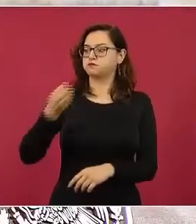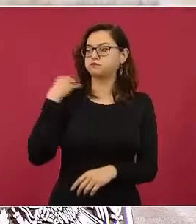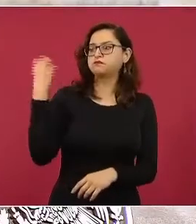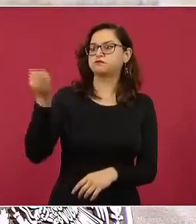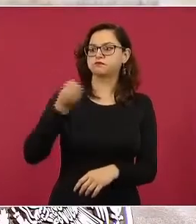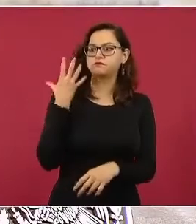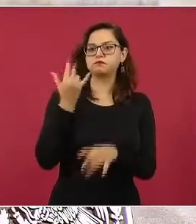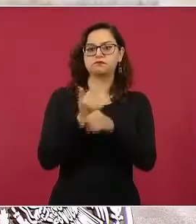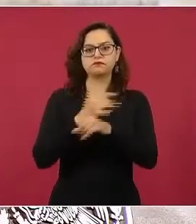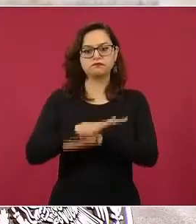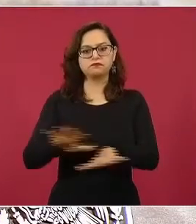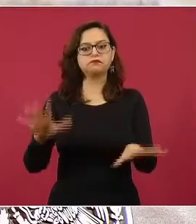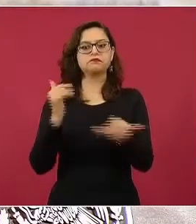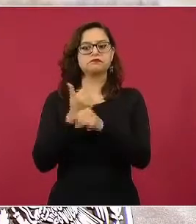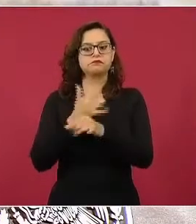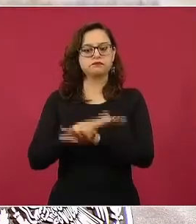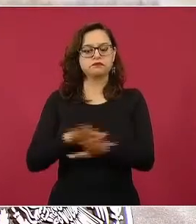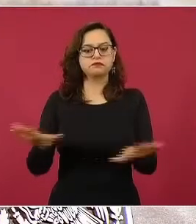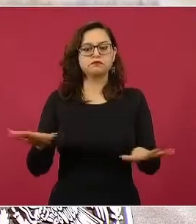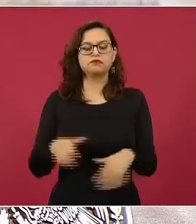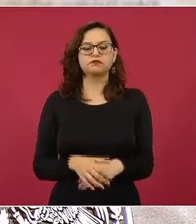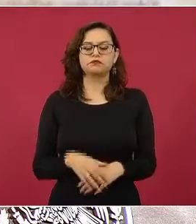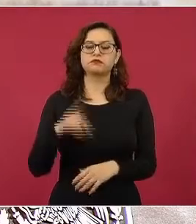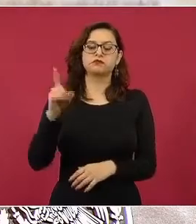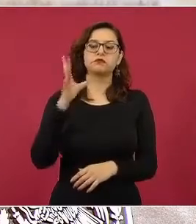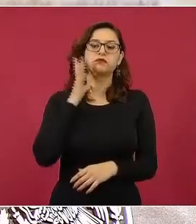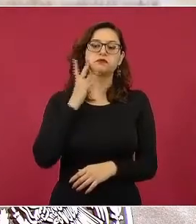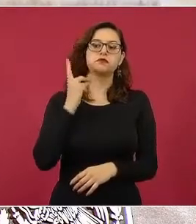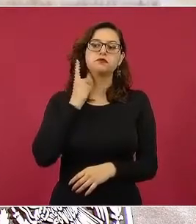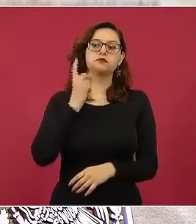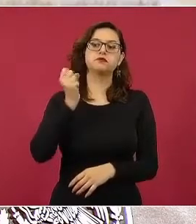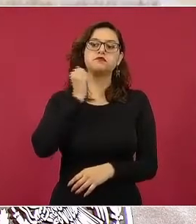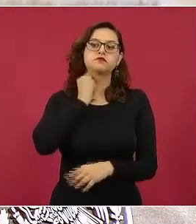está haciendo el Congreso.